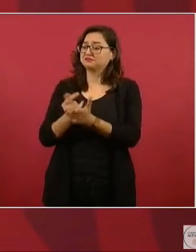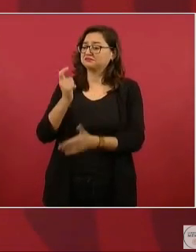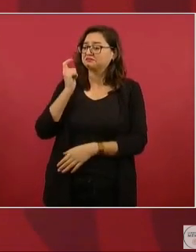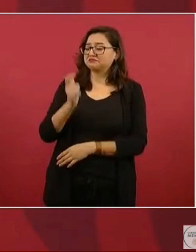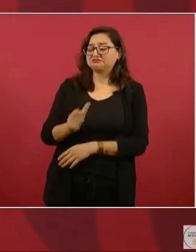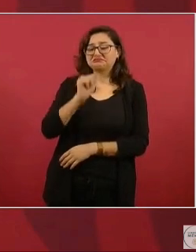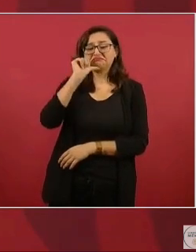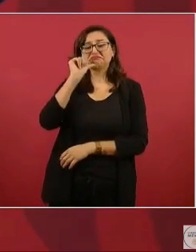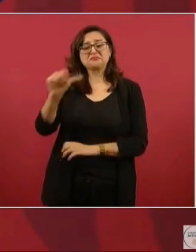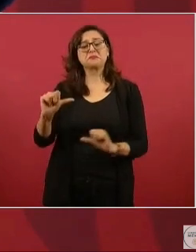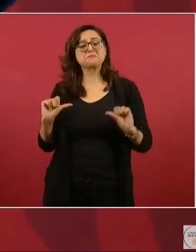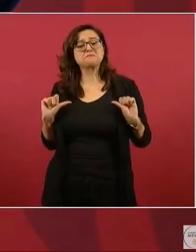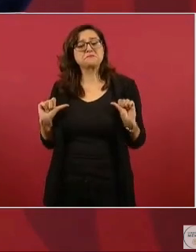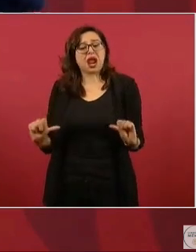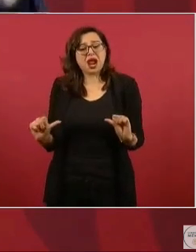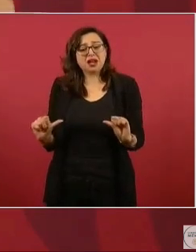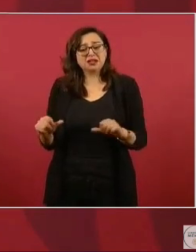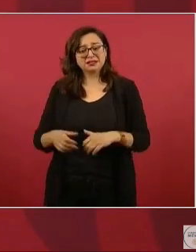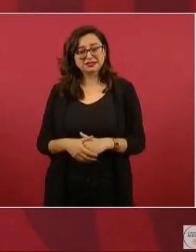Los